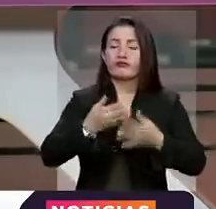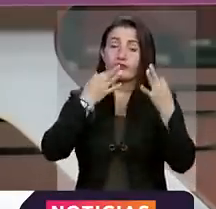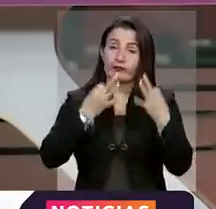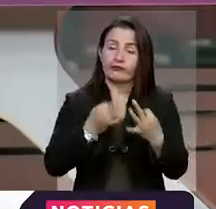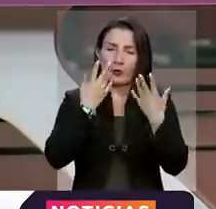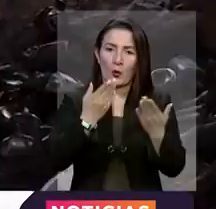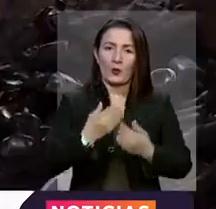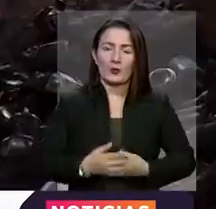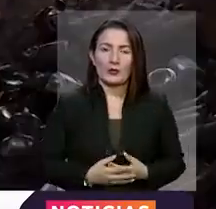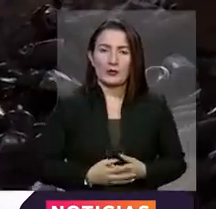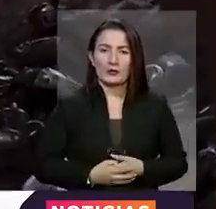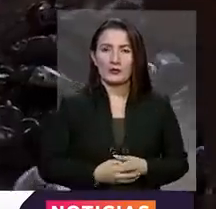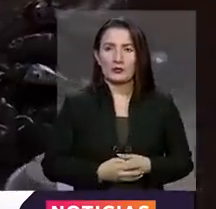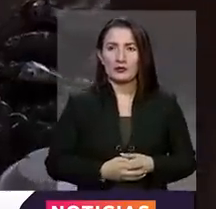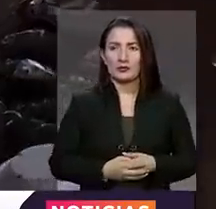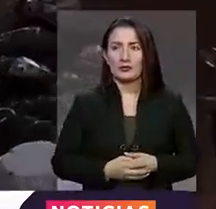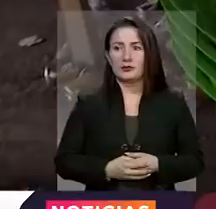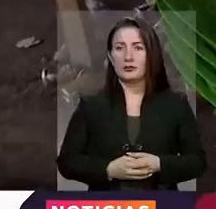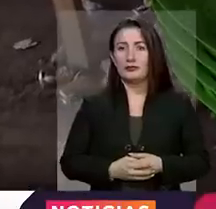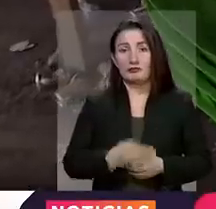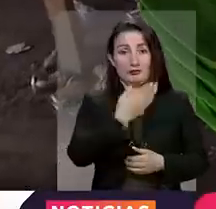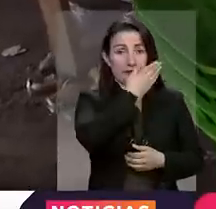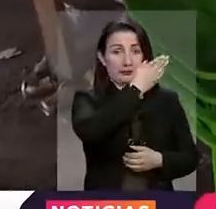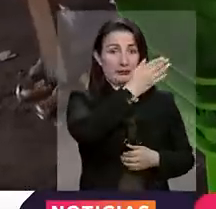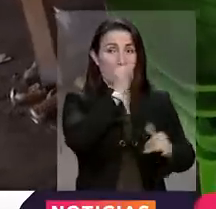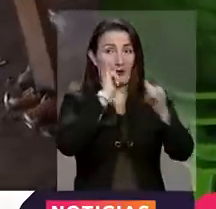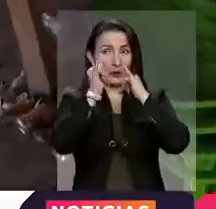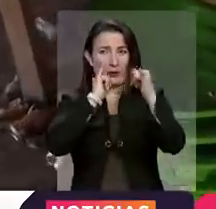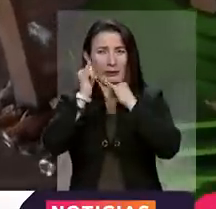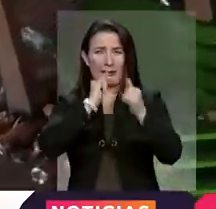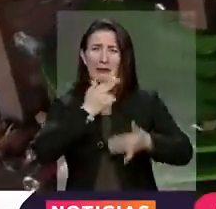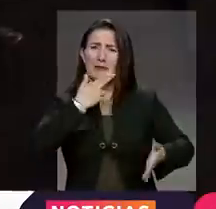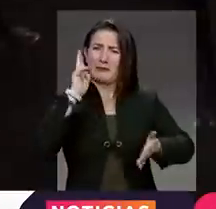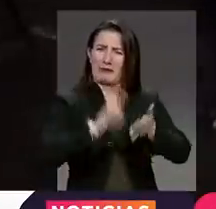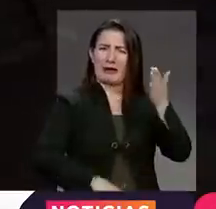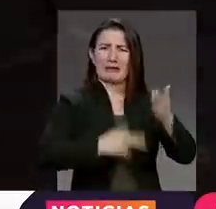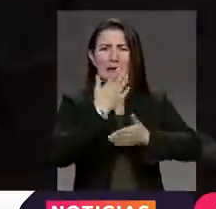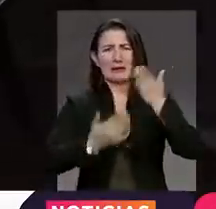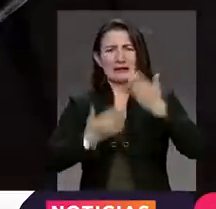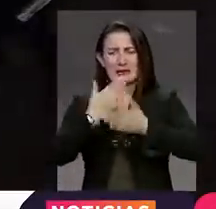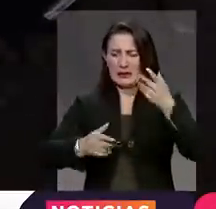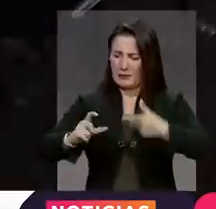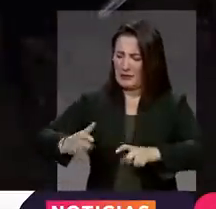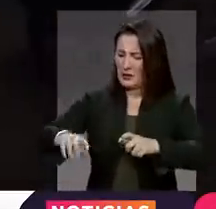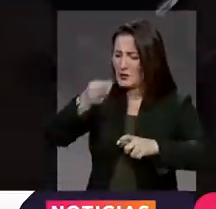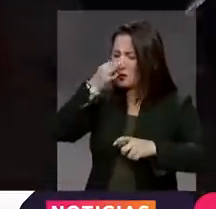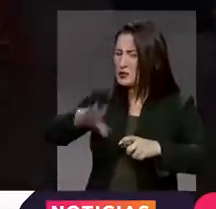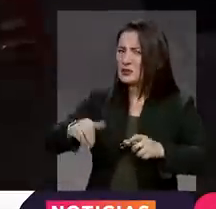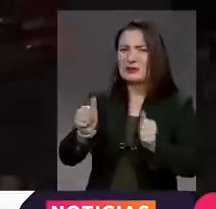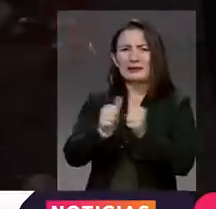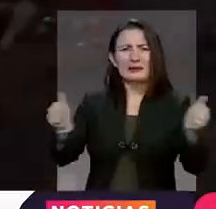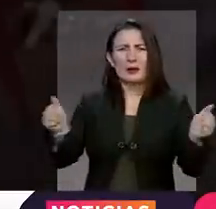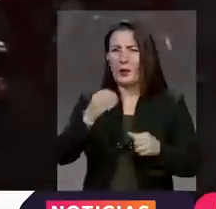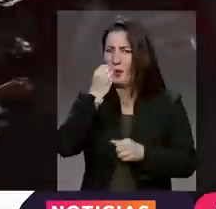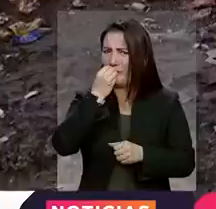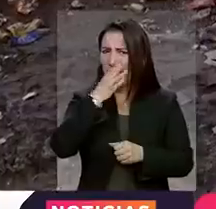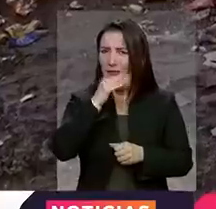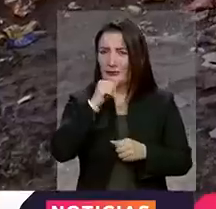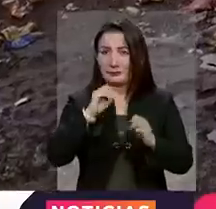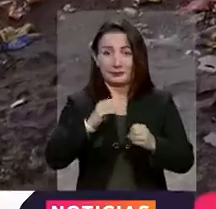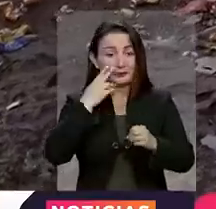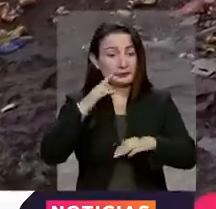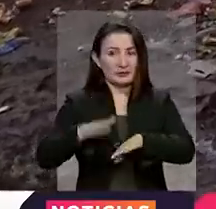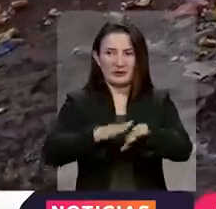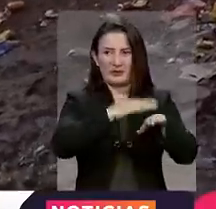realidad. 6 medias de aguardiente, una mancha de sangre en una camisa y un plato sucio sin comida aún están sobre las mesas.